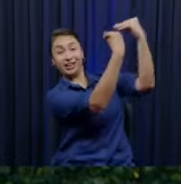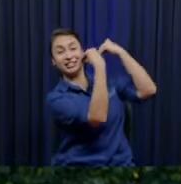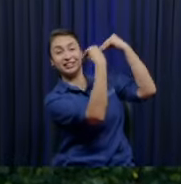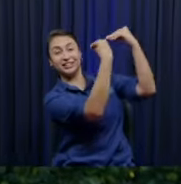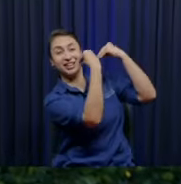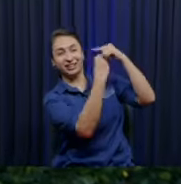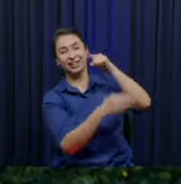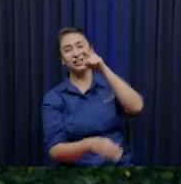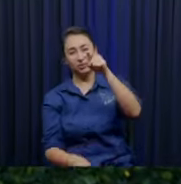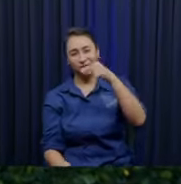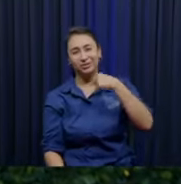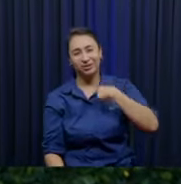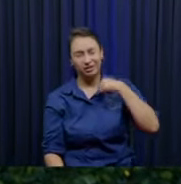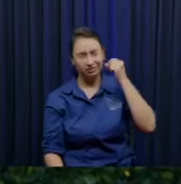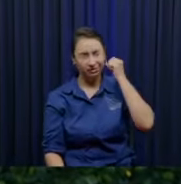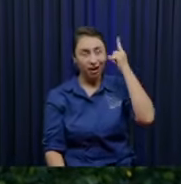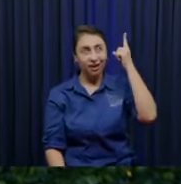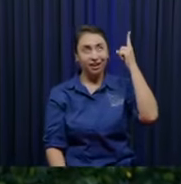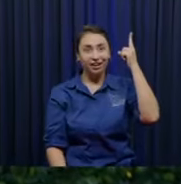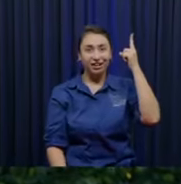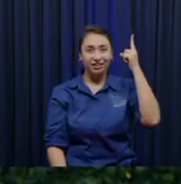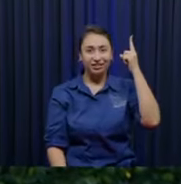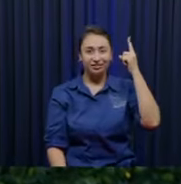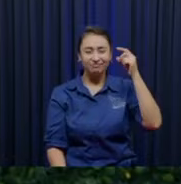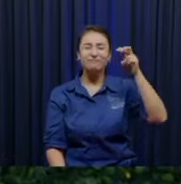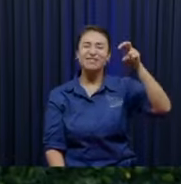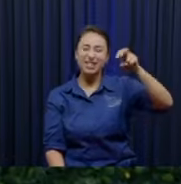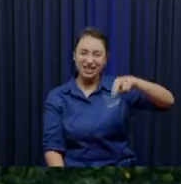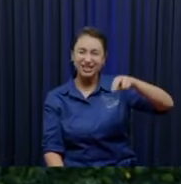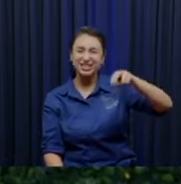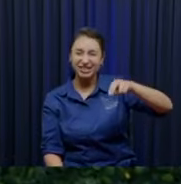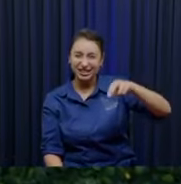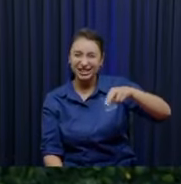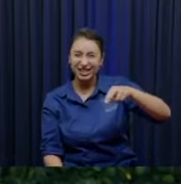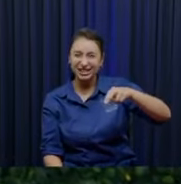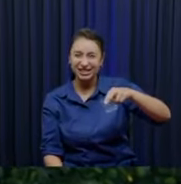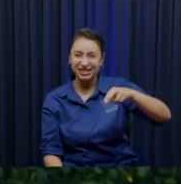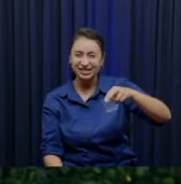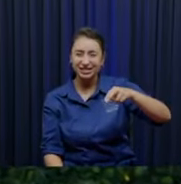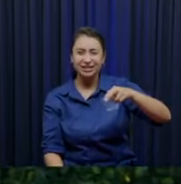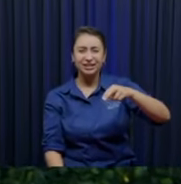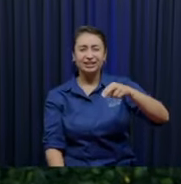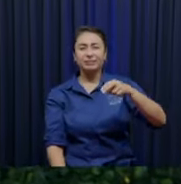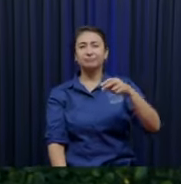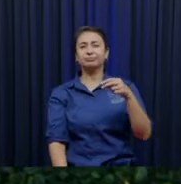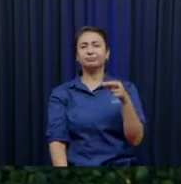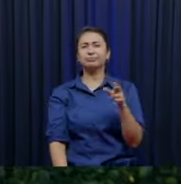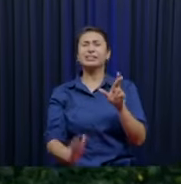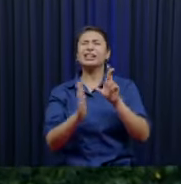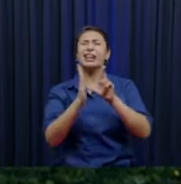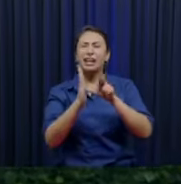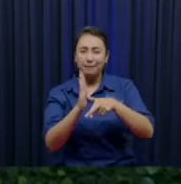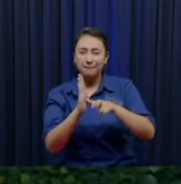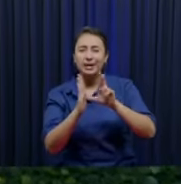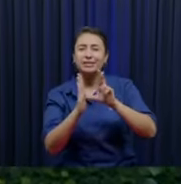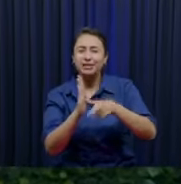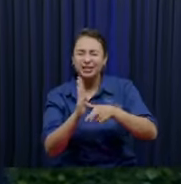eso los hermanos que apuntan, y cuando regresa, ¿por dónde iba? Por eso hay que oírlo muchas veces. Bueno, pero sigamos